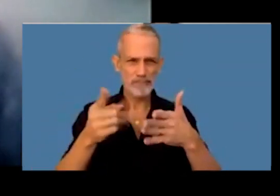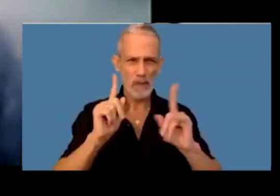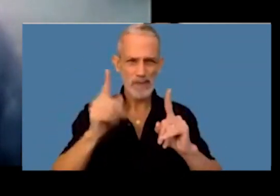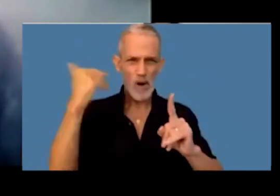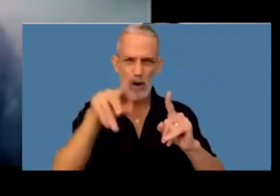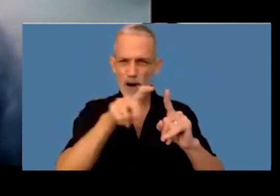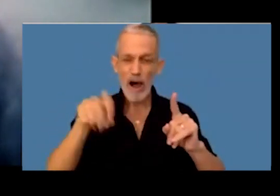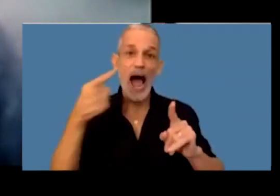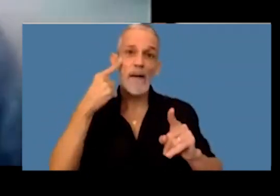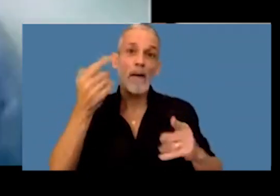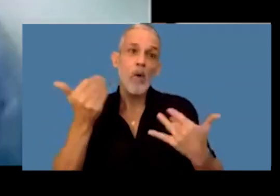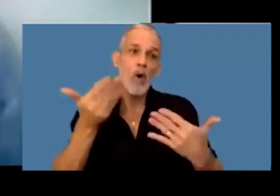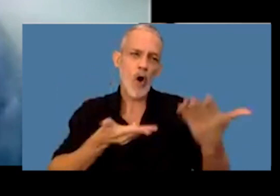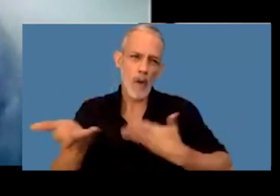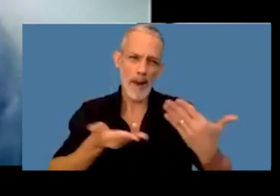puedo compartir.